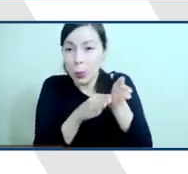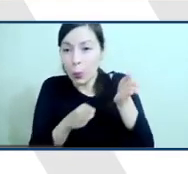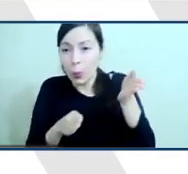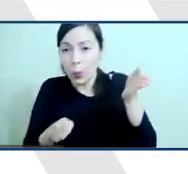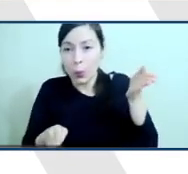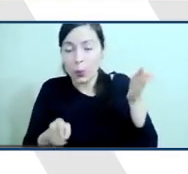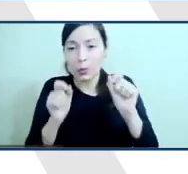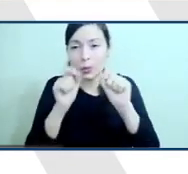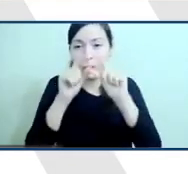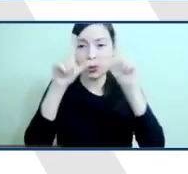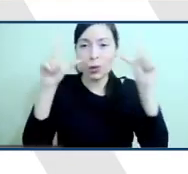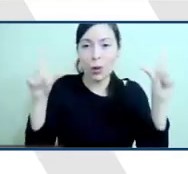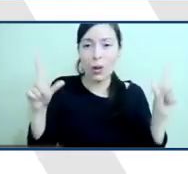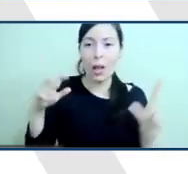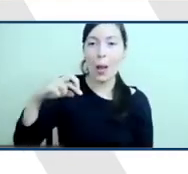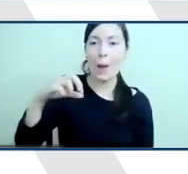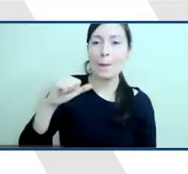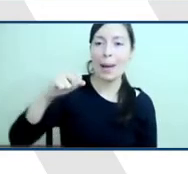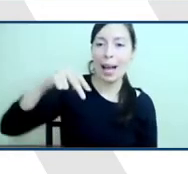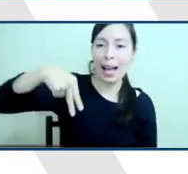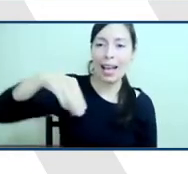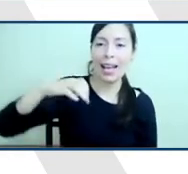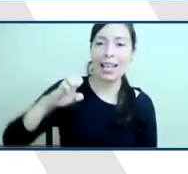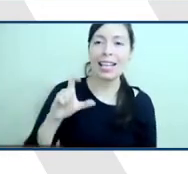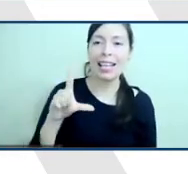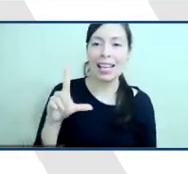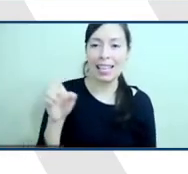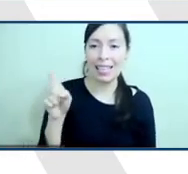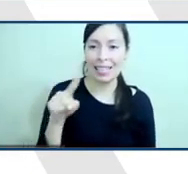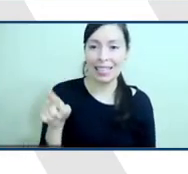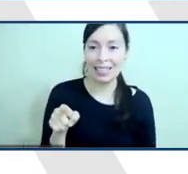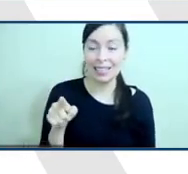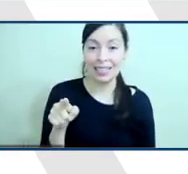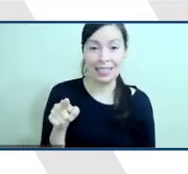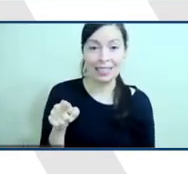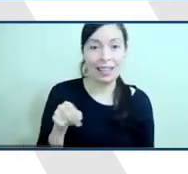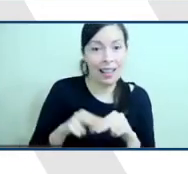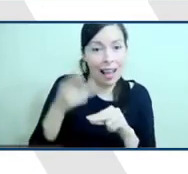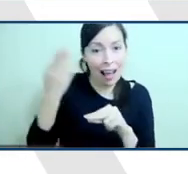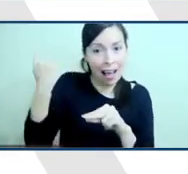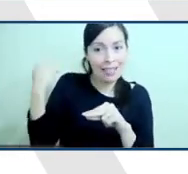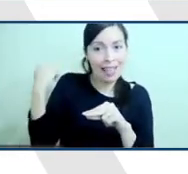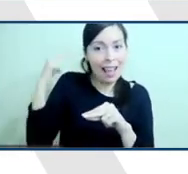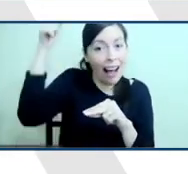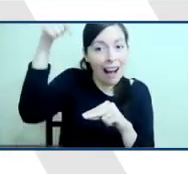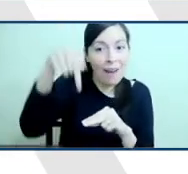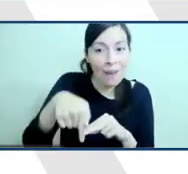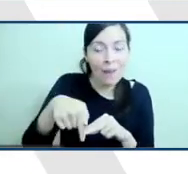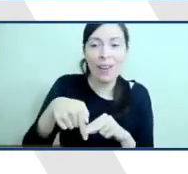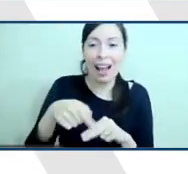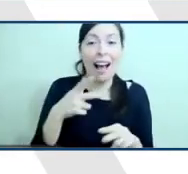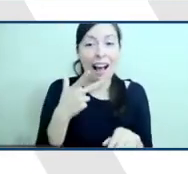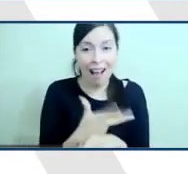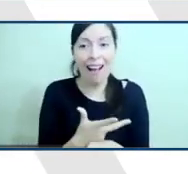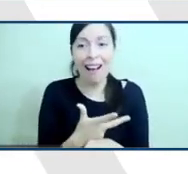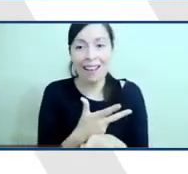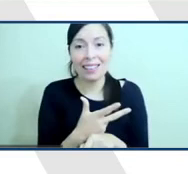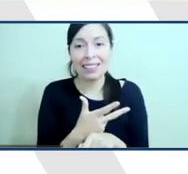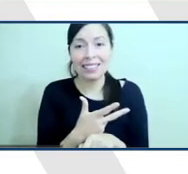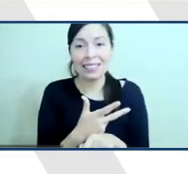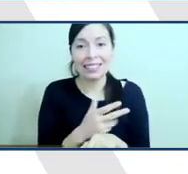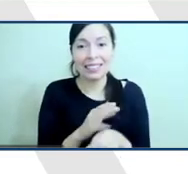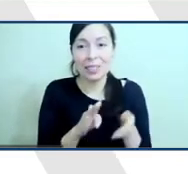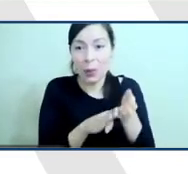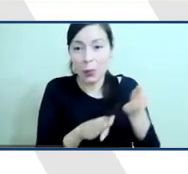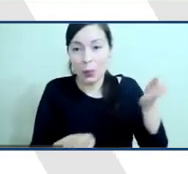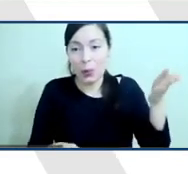en 1940 estamos hablando de los mismos paneles solares, de los cuales hoy se están instalando, ¿verdad?, esta especie de granjas solares en la